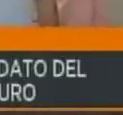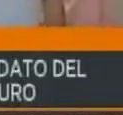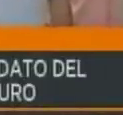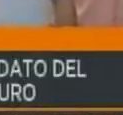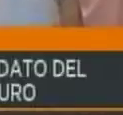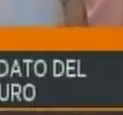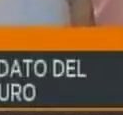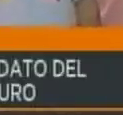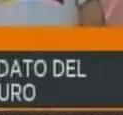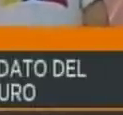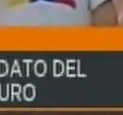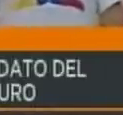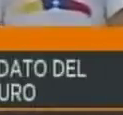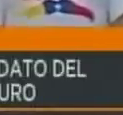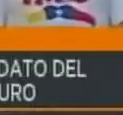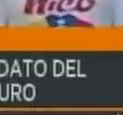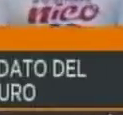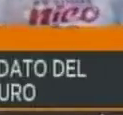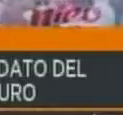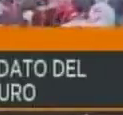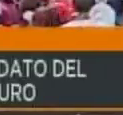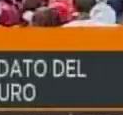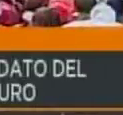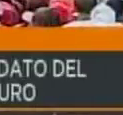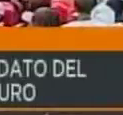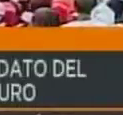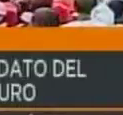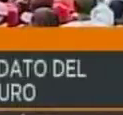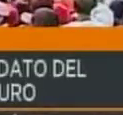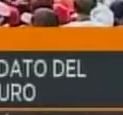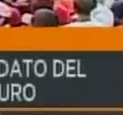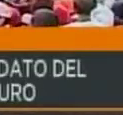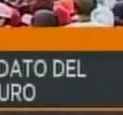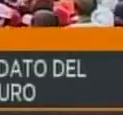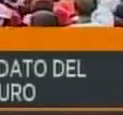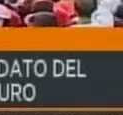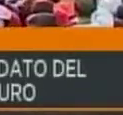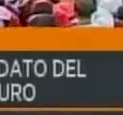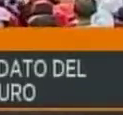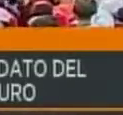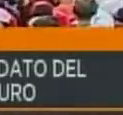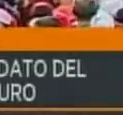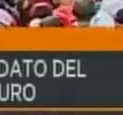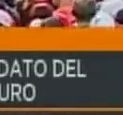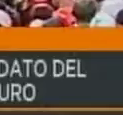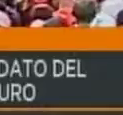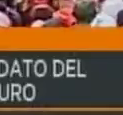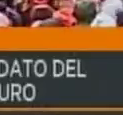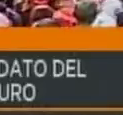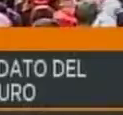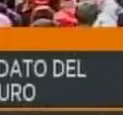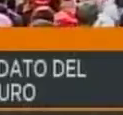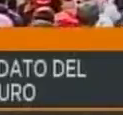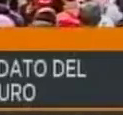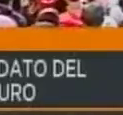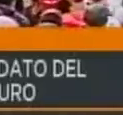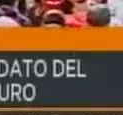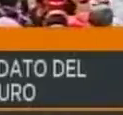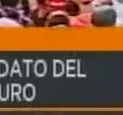nacional. A nosotros sí. Y a mí no me tiembla el pulso. Cuando fui informado en la